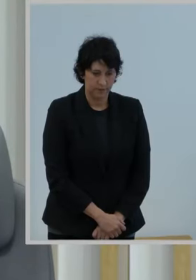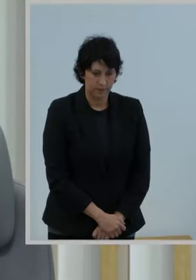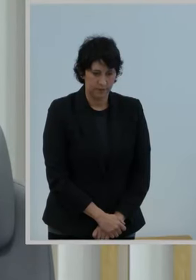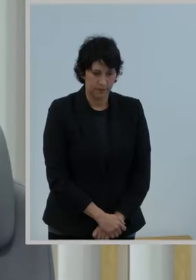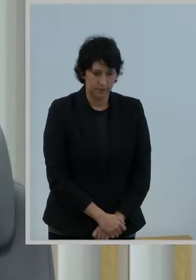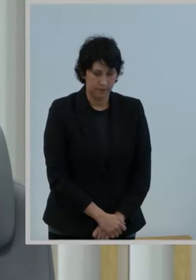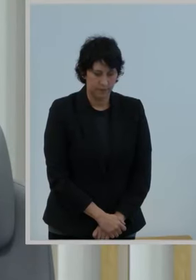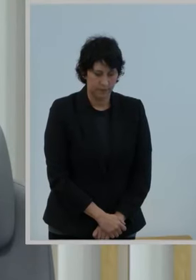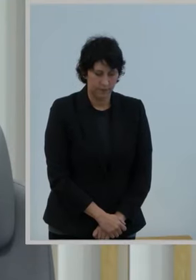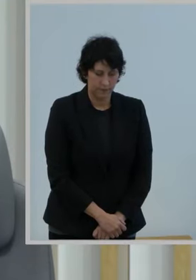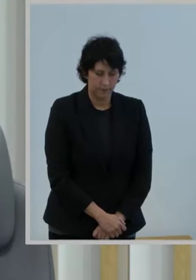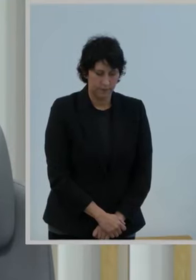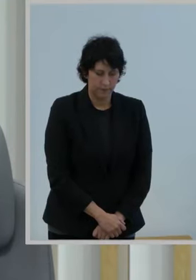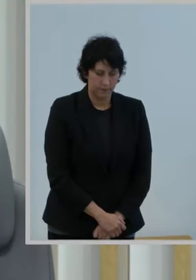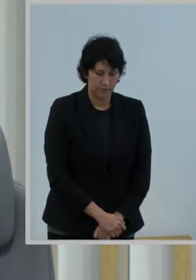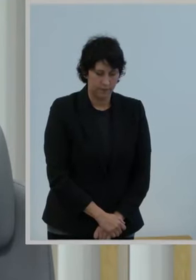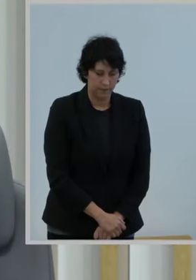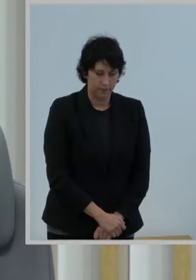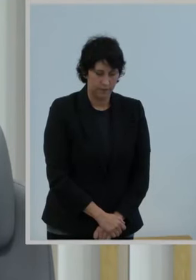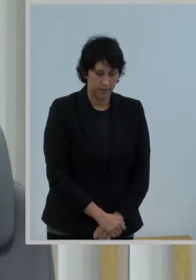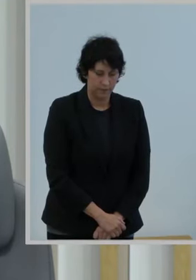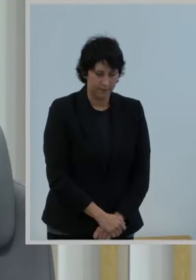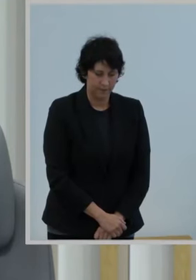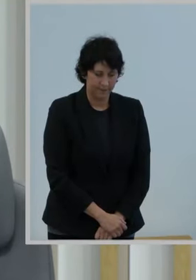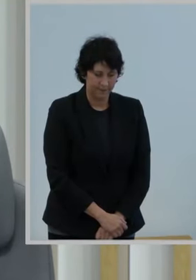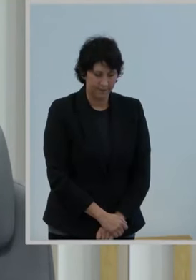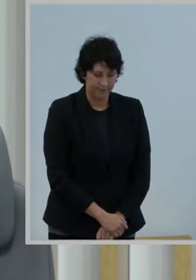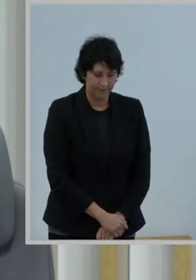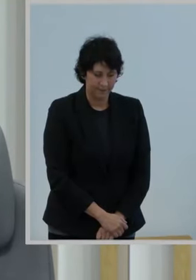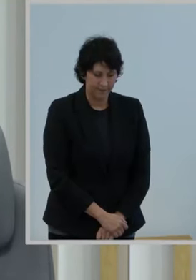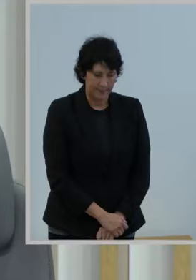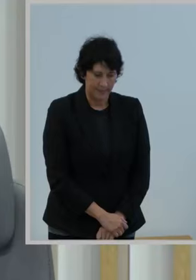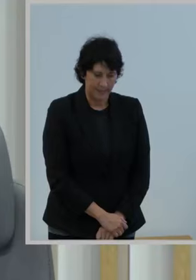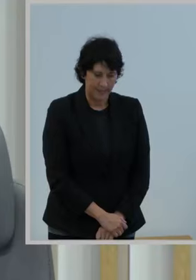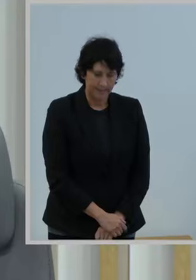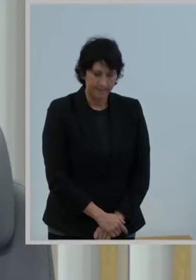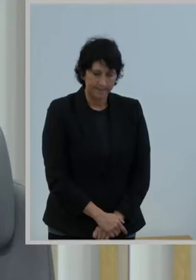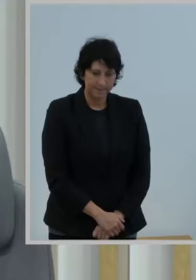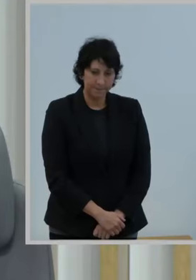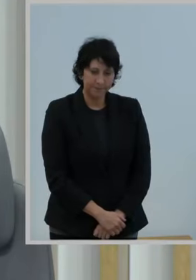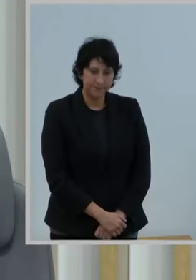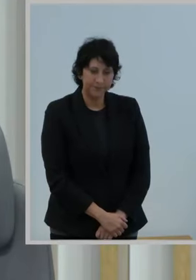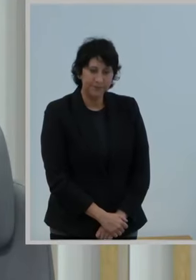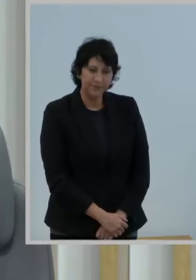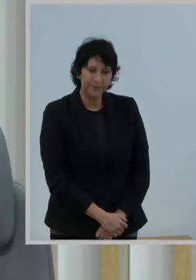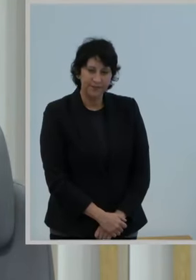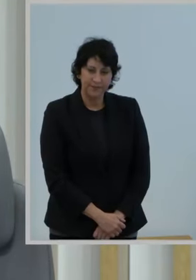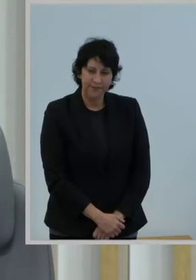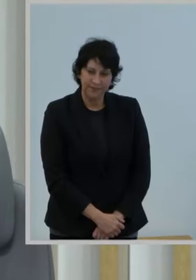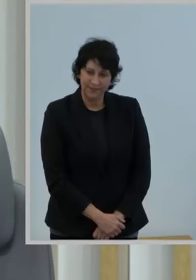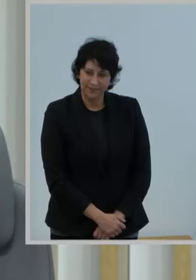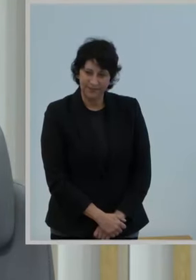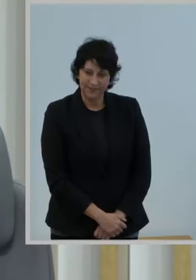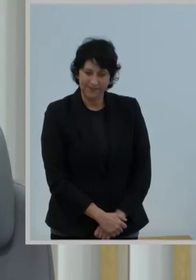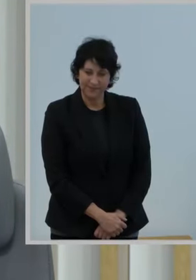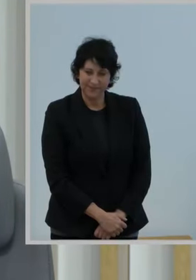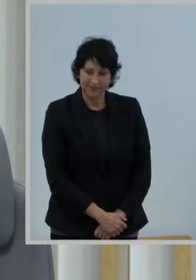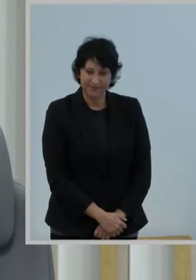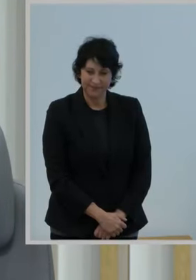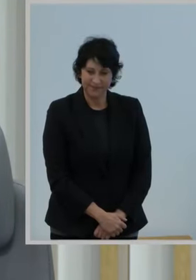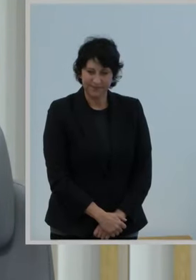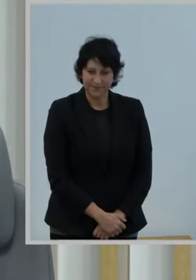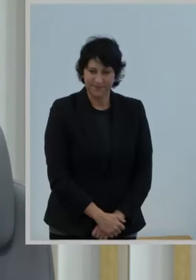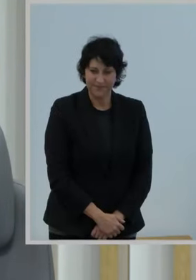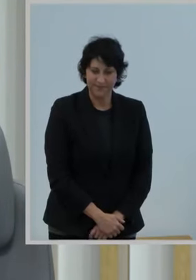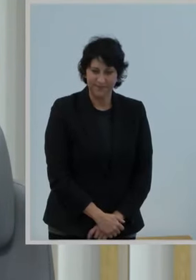quienes han venido a visitarme. Aunque comprendí muy bien la tarea que me esperaba, las